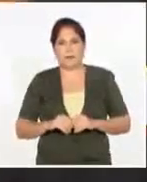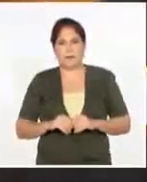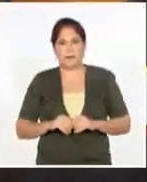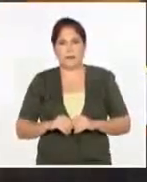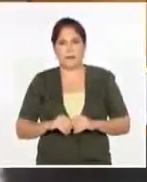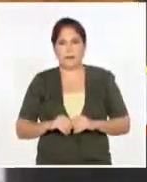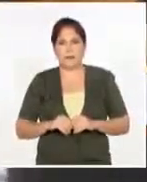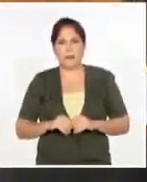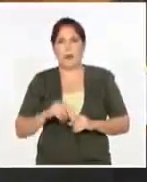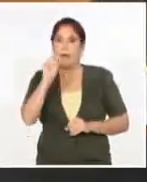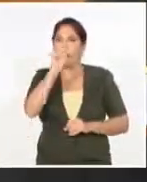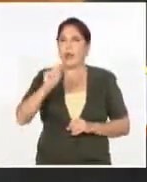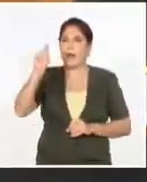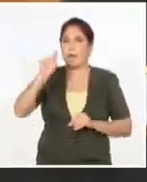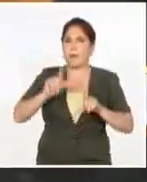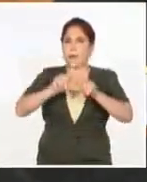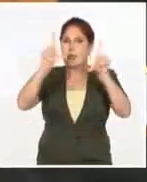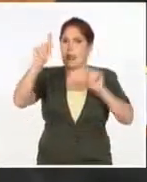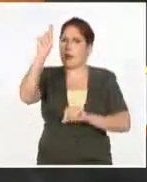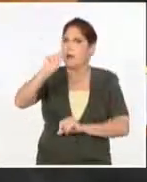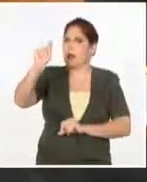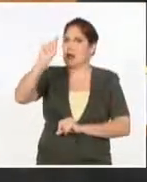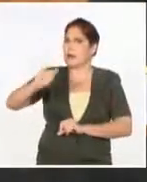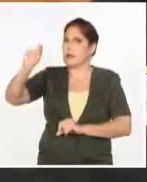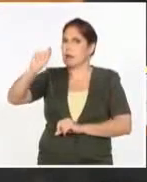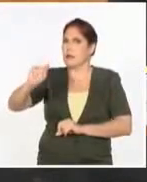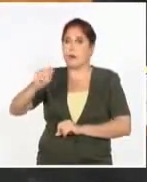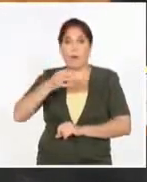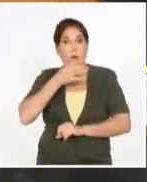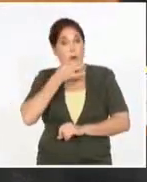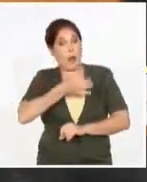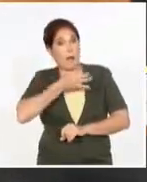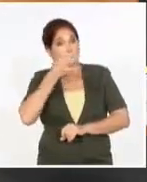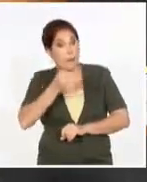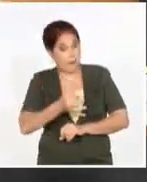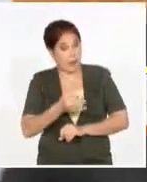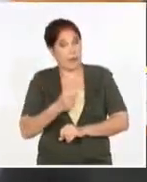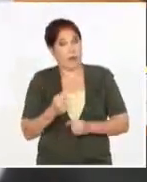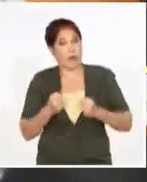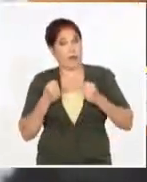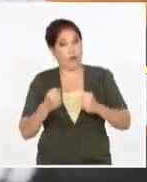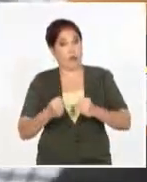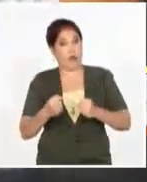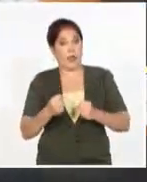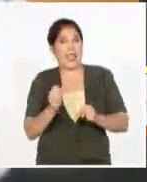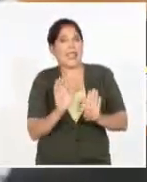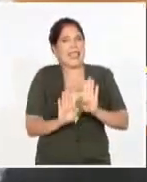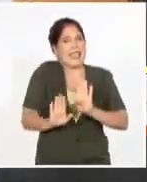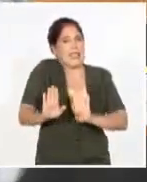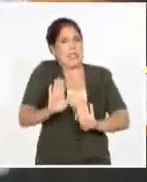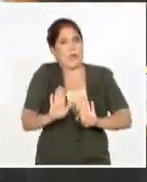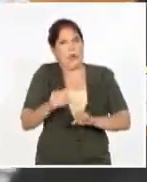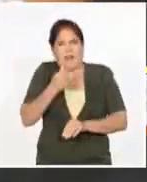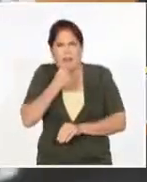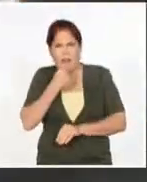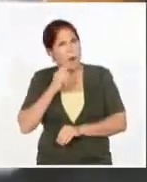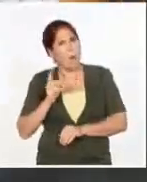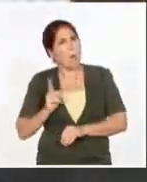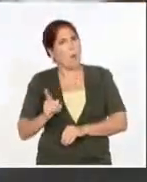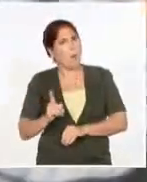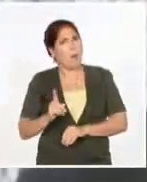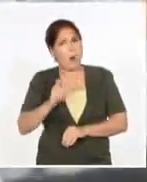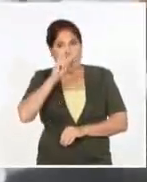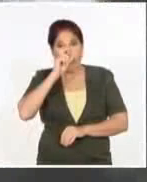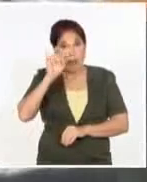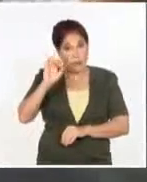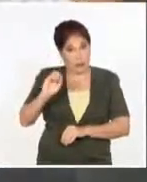Cuando escribe en la pizarra, José de la Caridad de Rodríguez Brito lo hace con un ímpetu que disimula cualquier achaque propio de los más de 70 años de